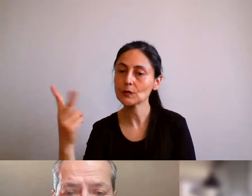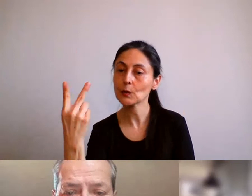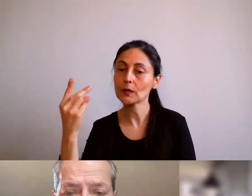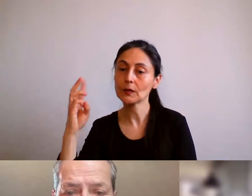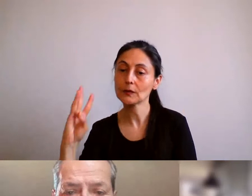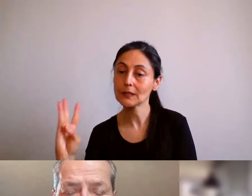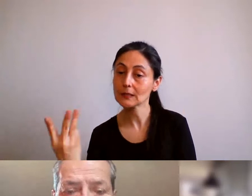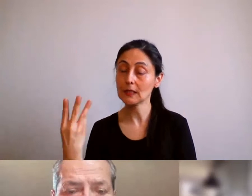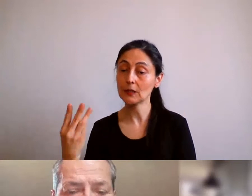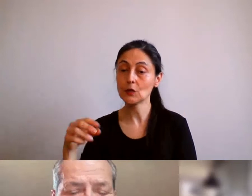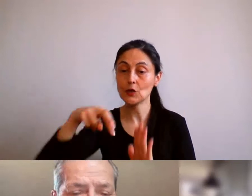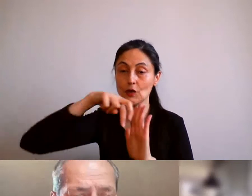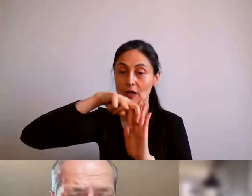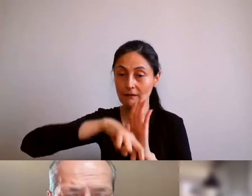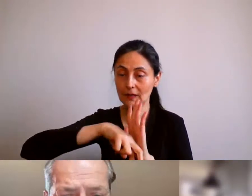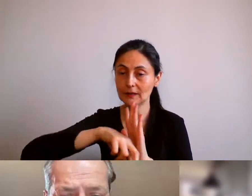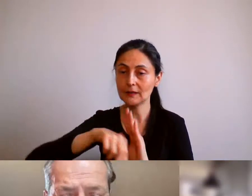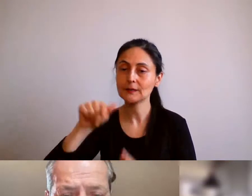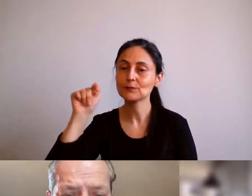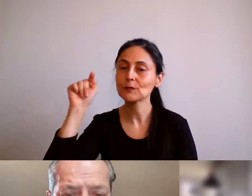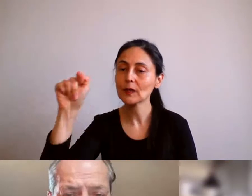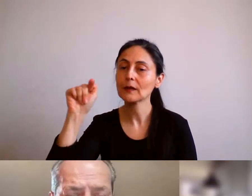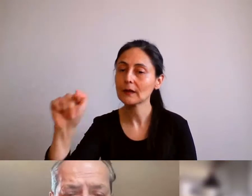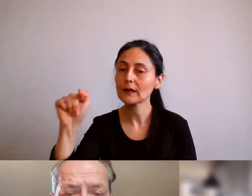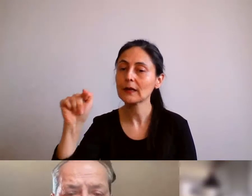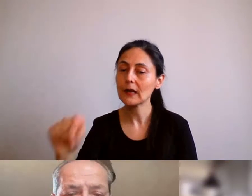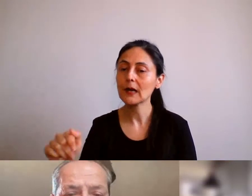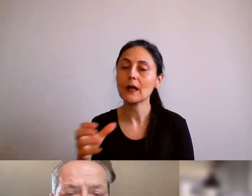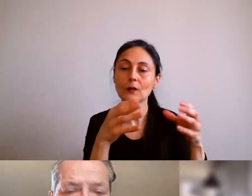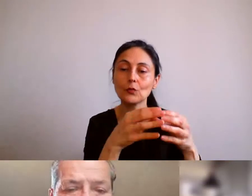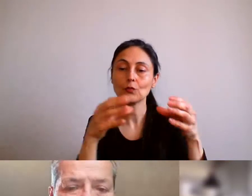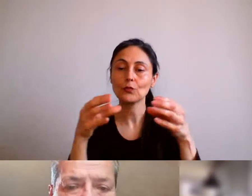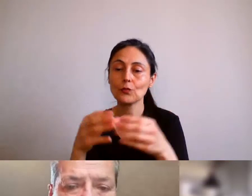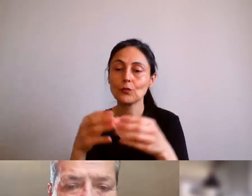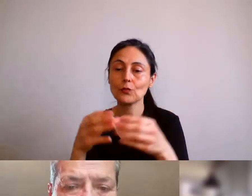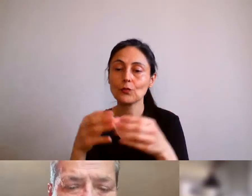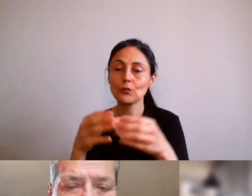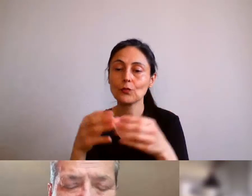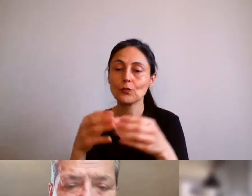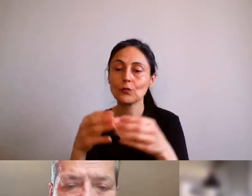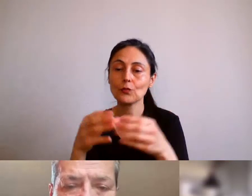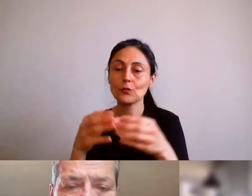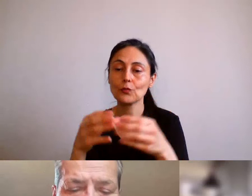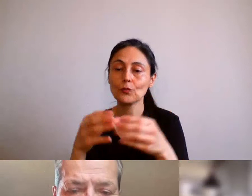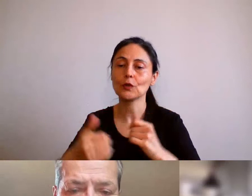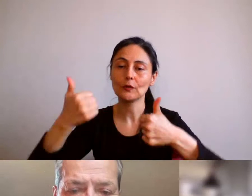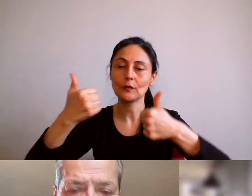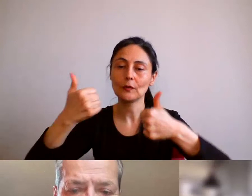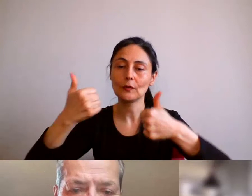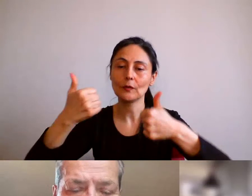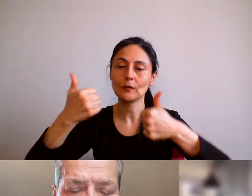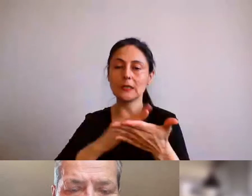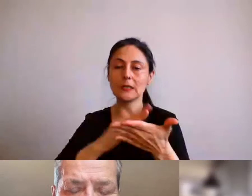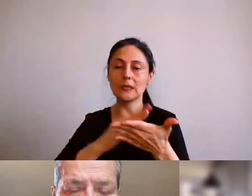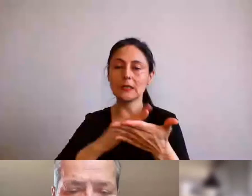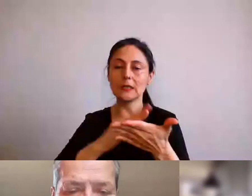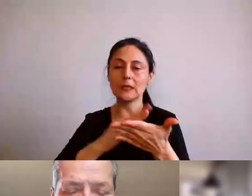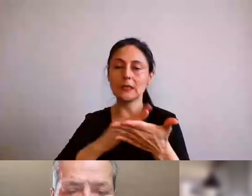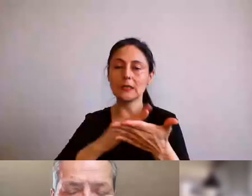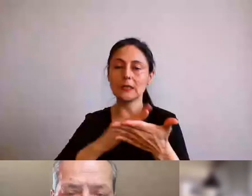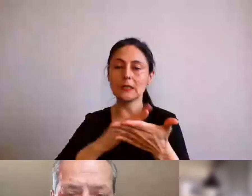terciario, en el cual en cada uno de esos niveles todos los profesionales de la salud tienen un rol claro